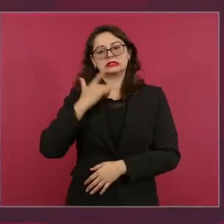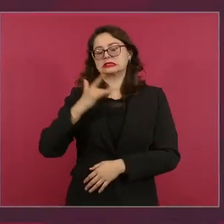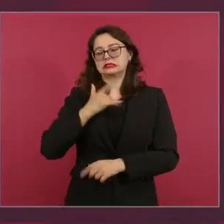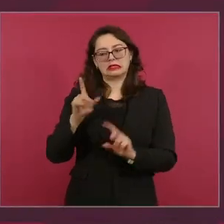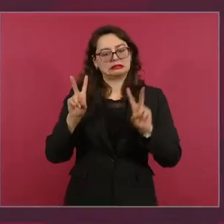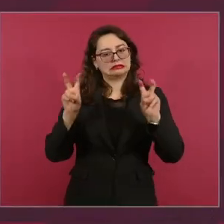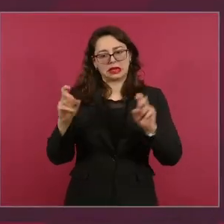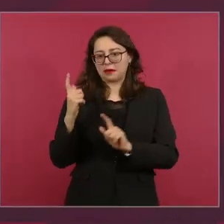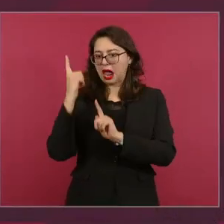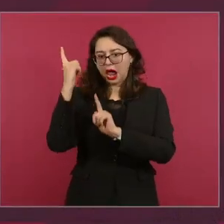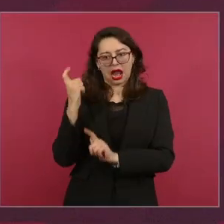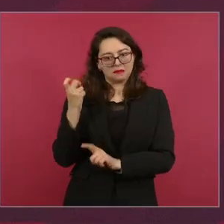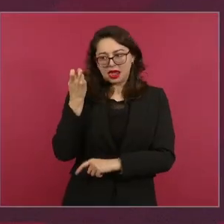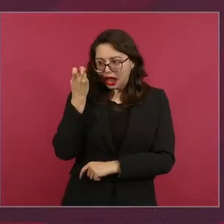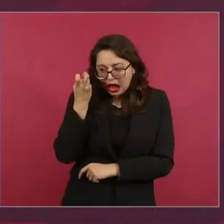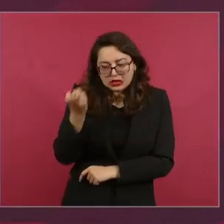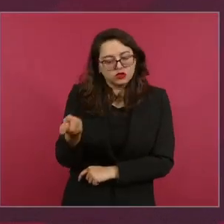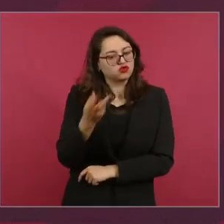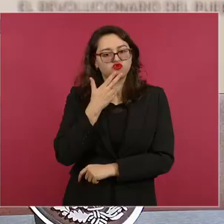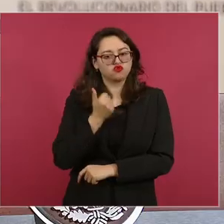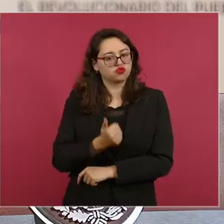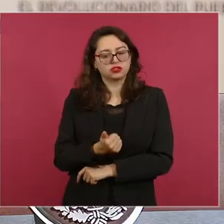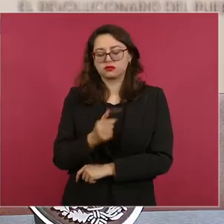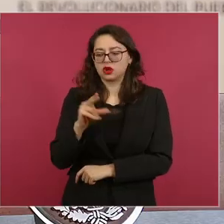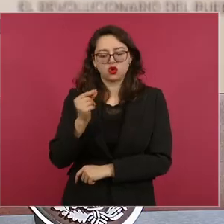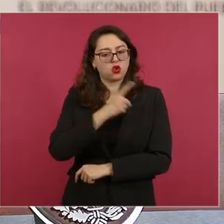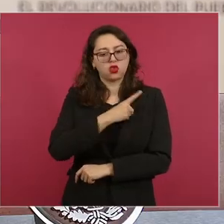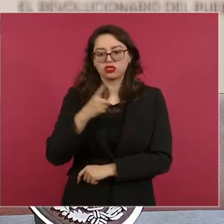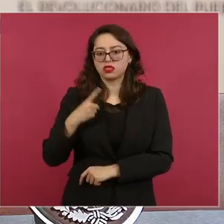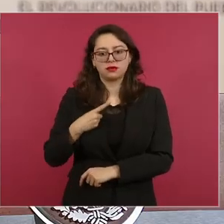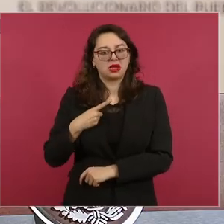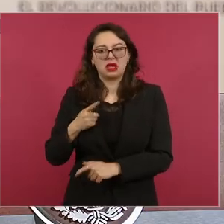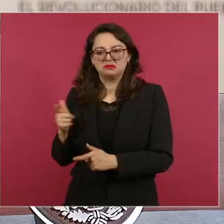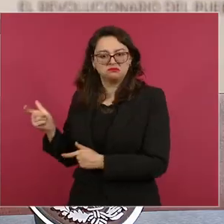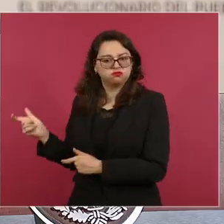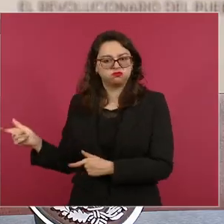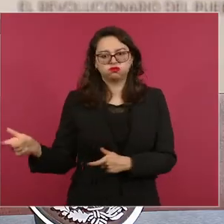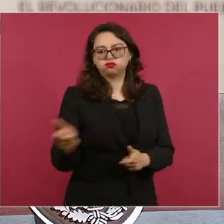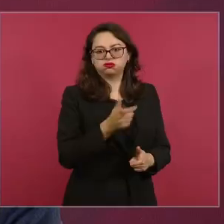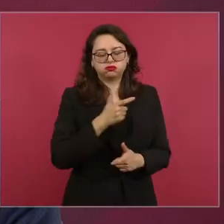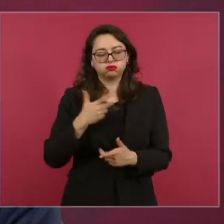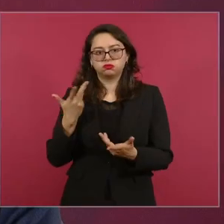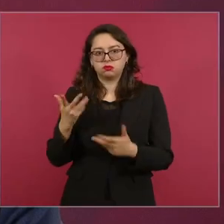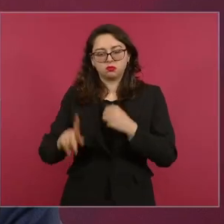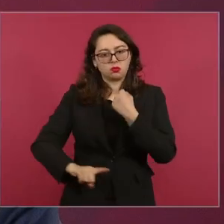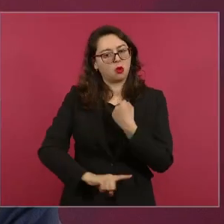de que la solución no es el armamentismo,